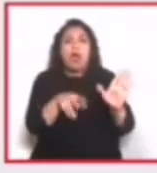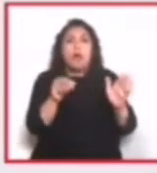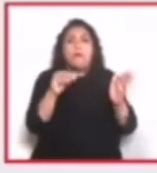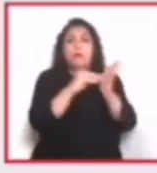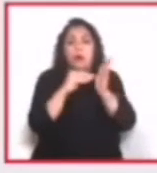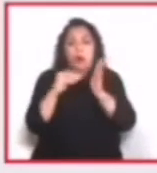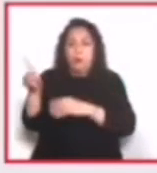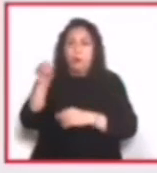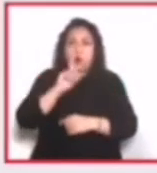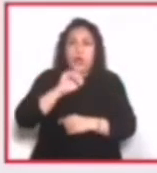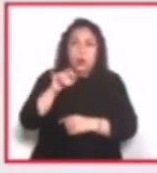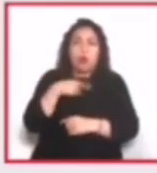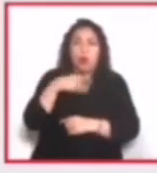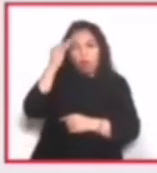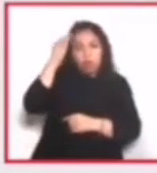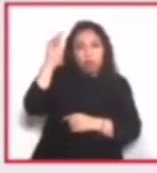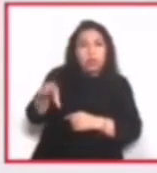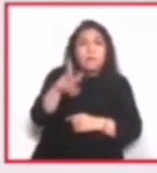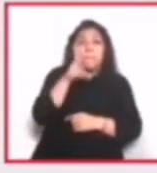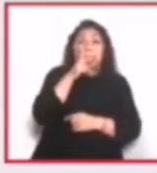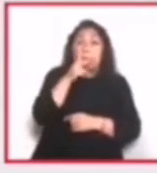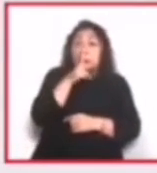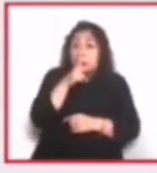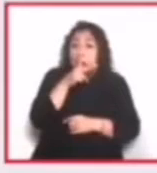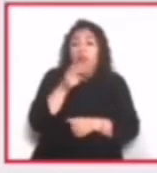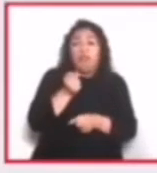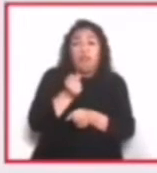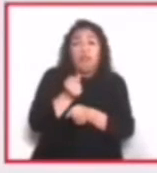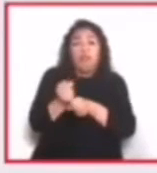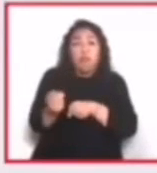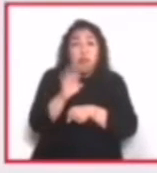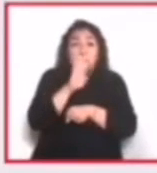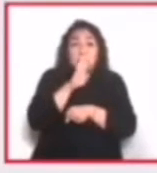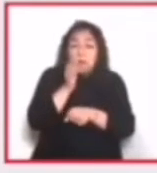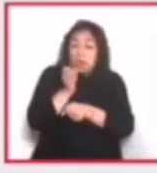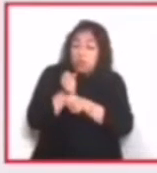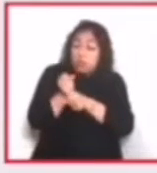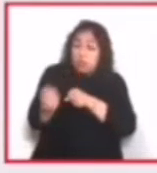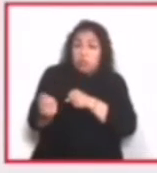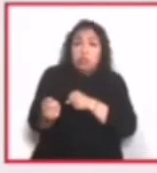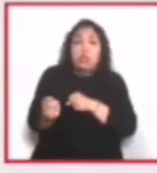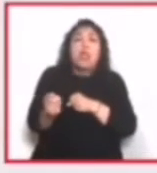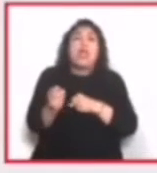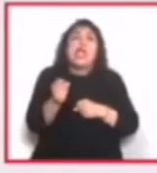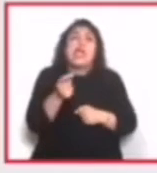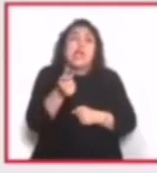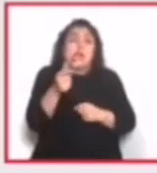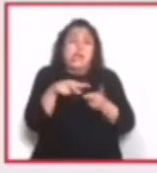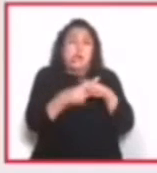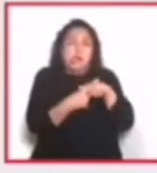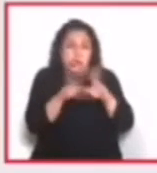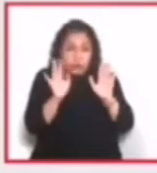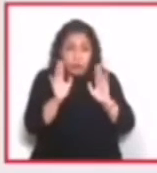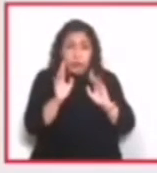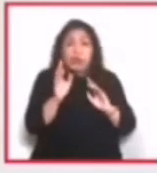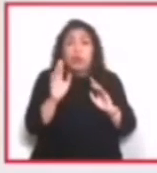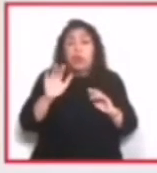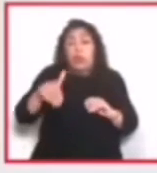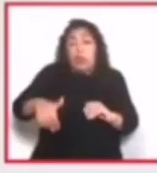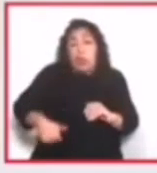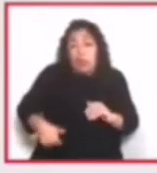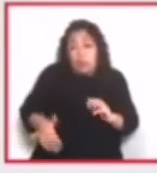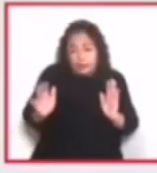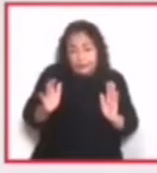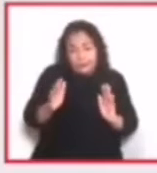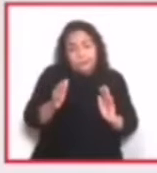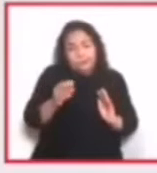Juana fue abandonada por su padre, recibió violencia de su madre y fue luchadora semiprofesional, pero por una lesión tuvo